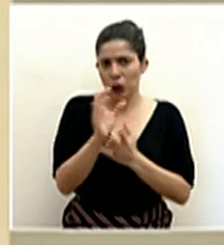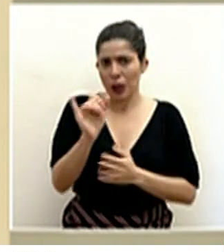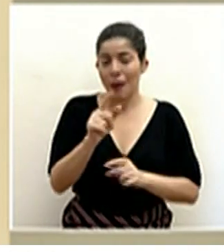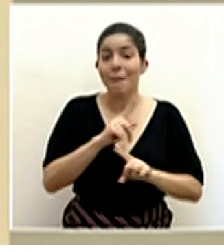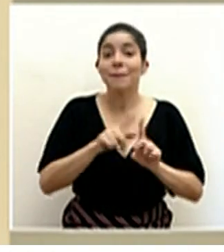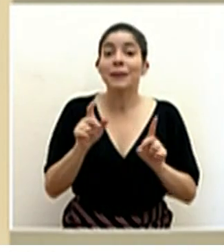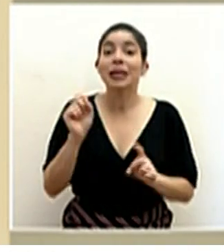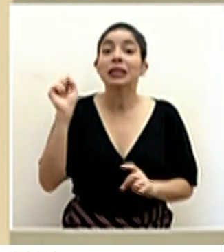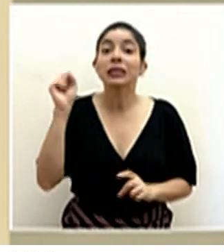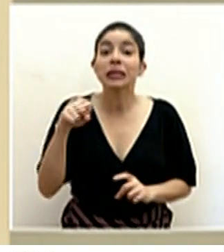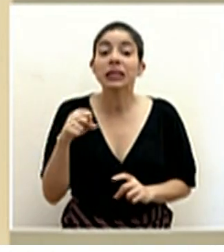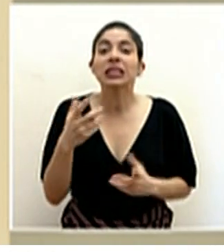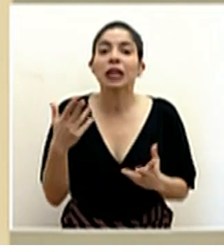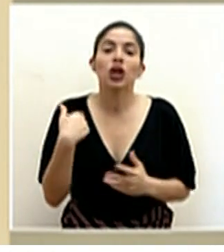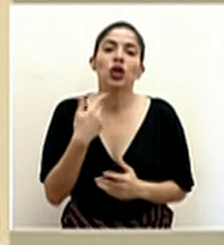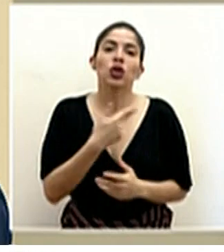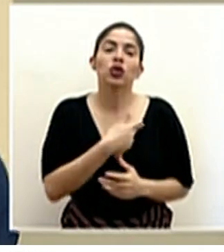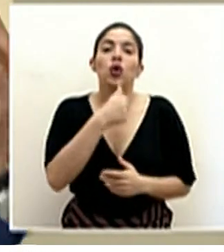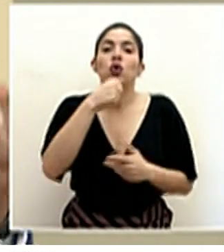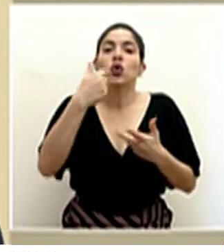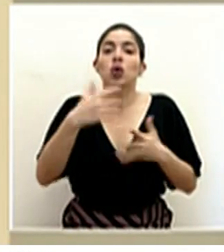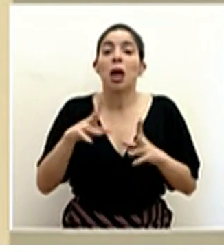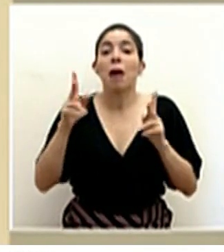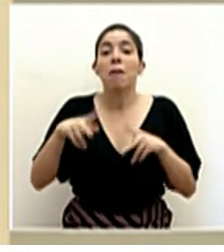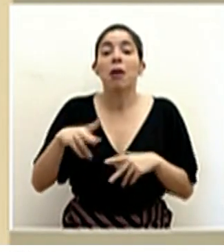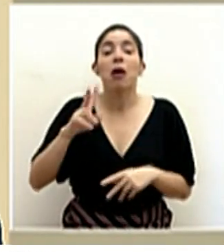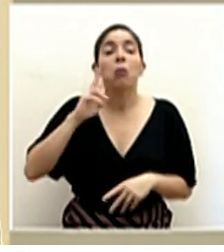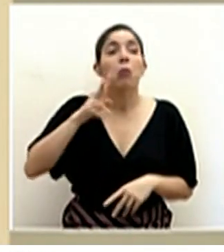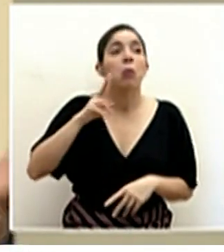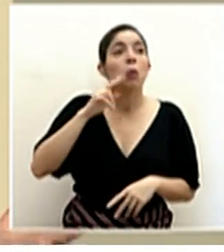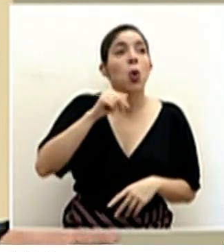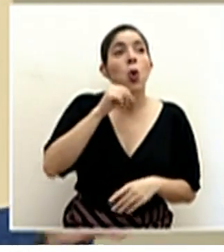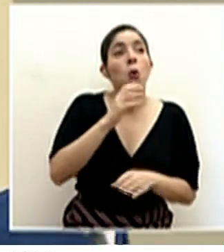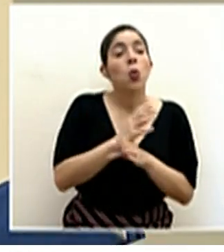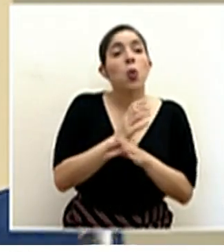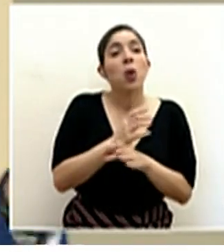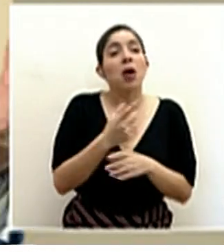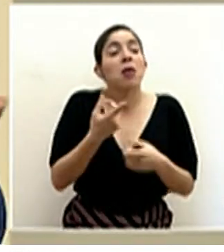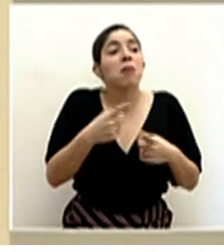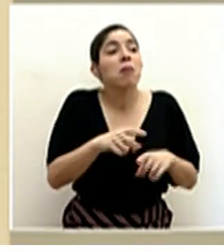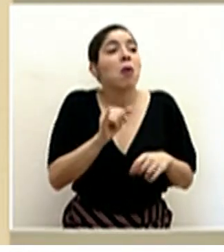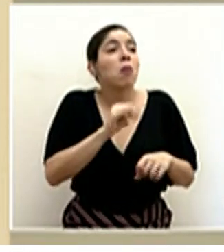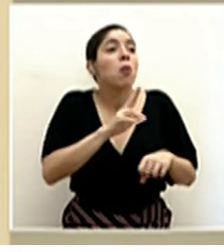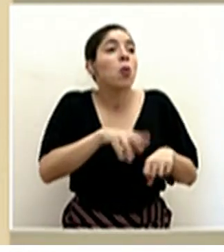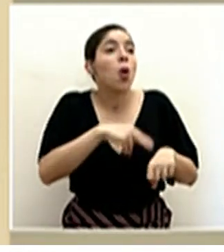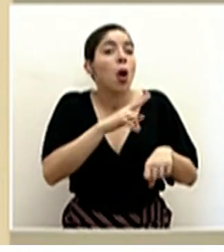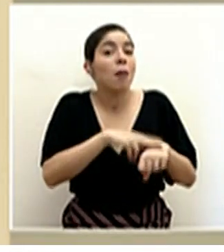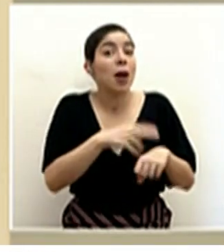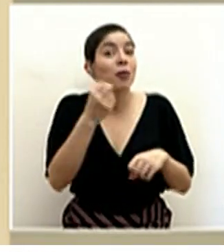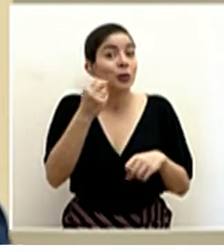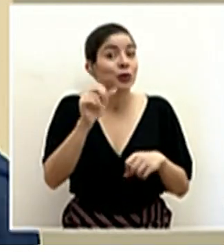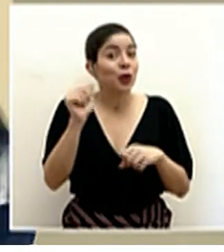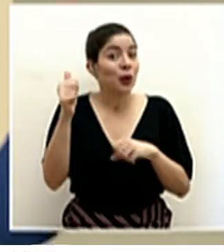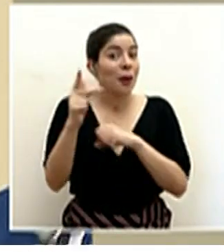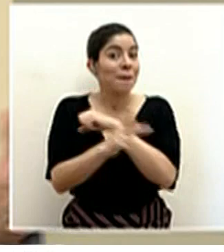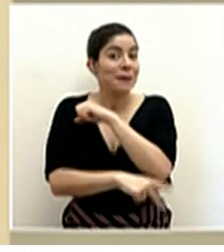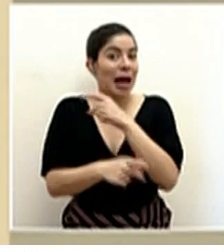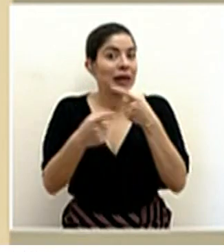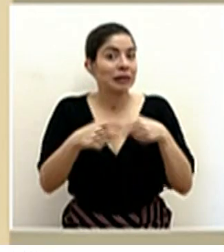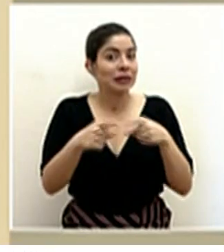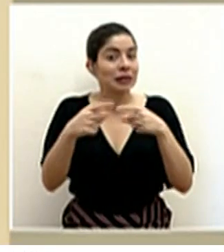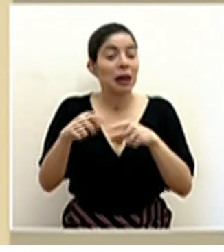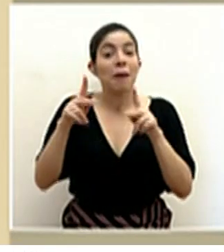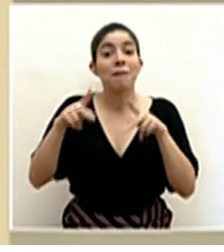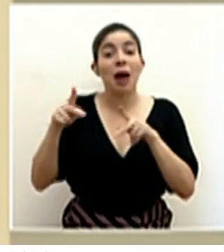Pero lo que sí es cierto es que lo que no queremos es que la gente se descuide, que nos comportemos como si nada está pasando, y es lo que justamente ha ocurrido en muchos países en donde la cantidad